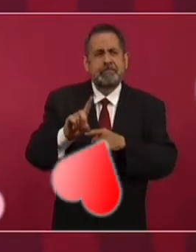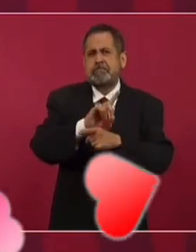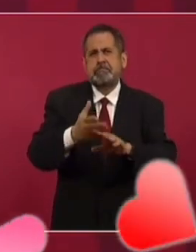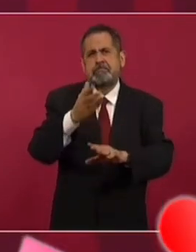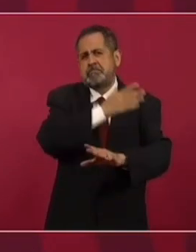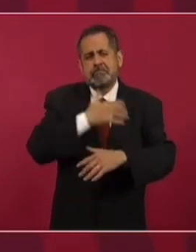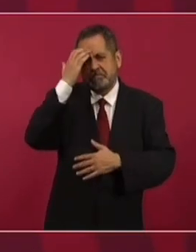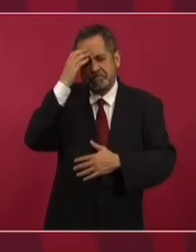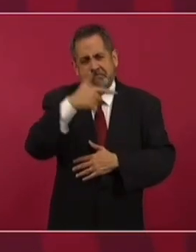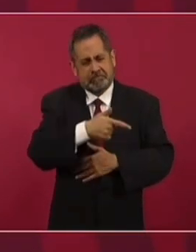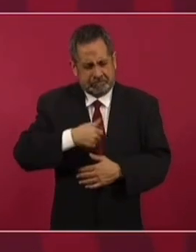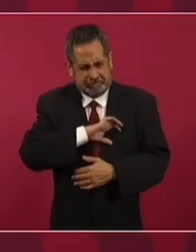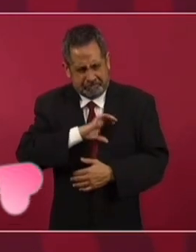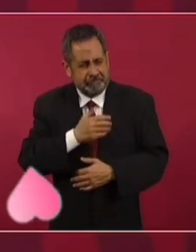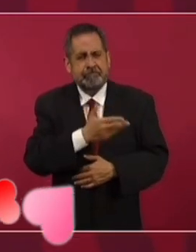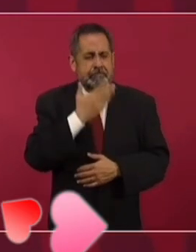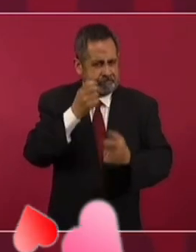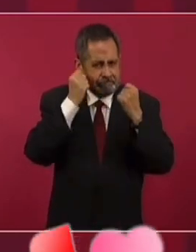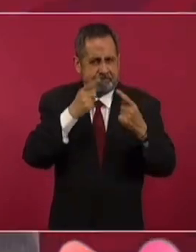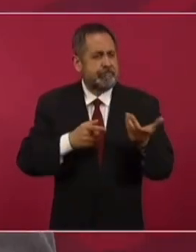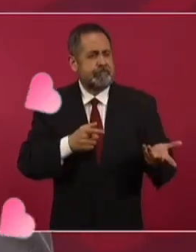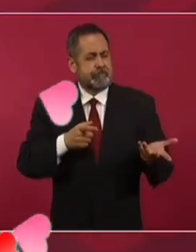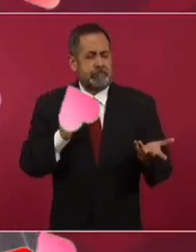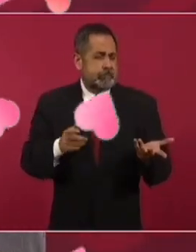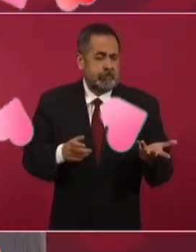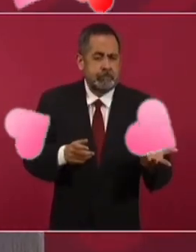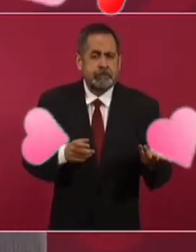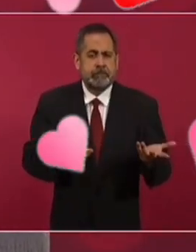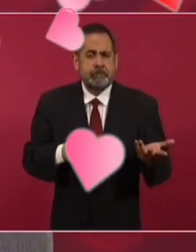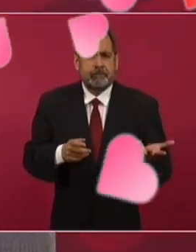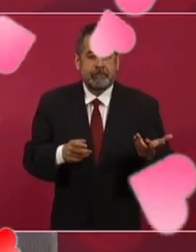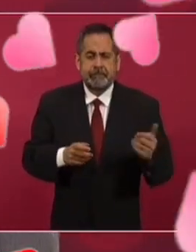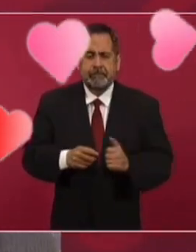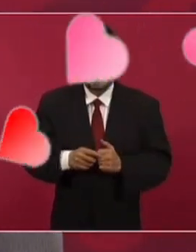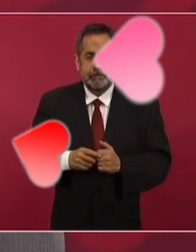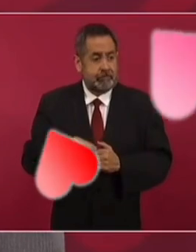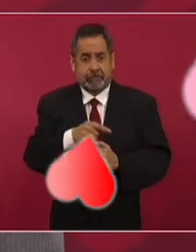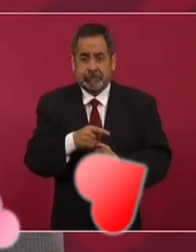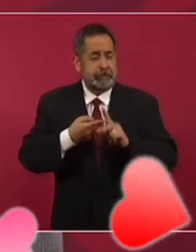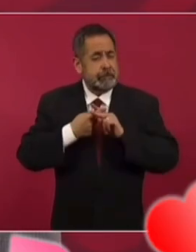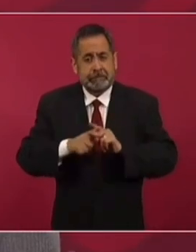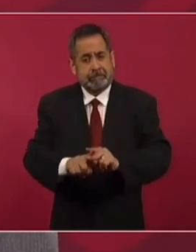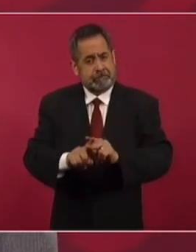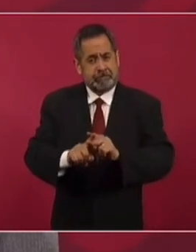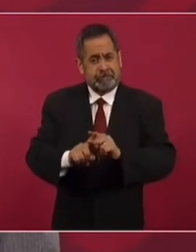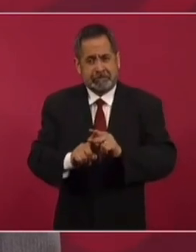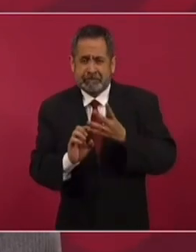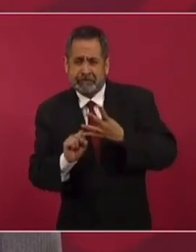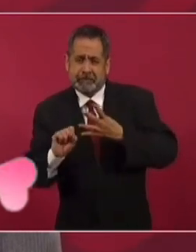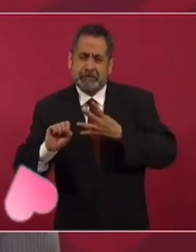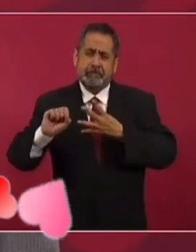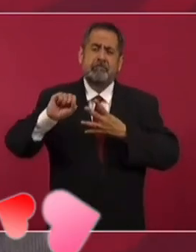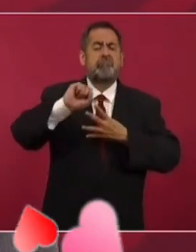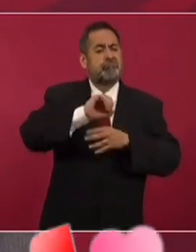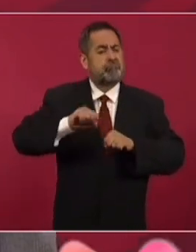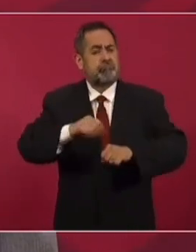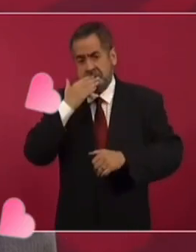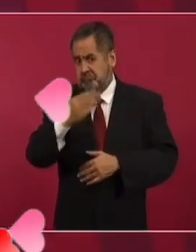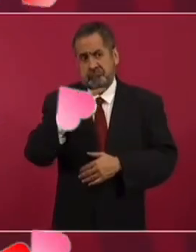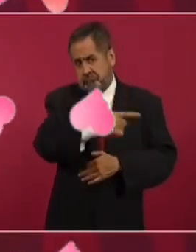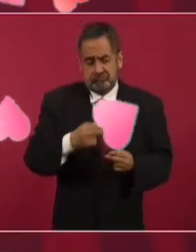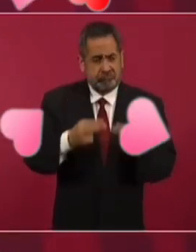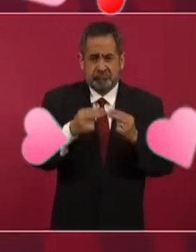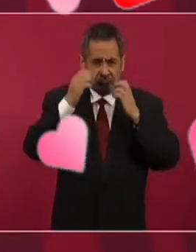tiempo y lo estimo y lo admiro, porque de abajo llegó a ser el